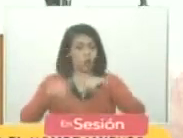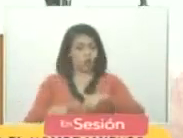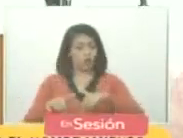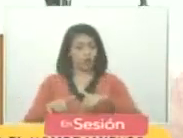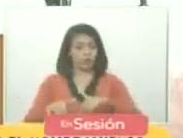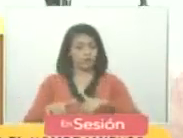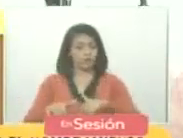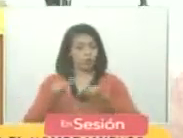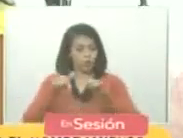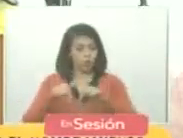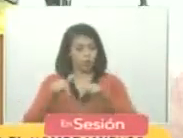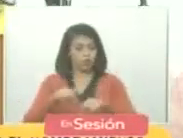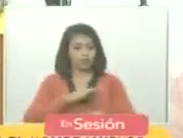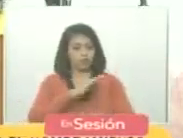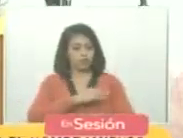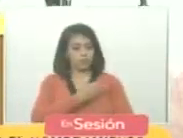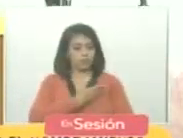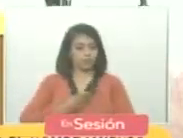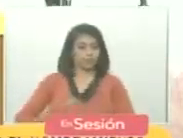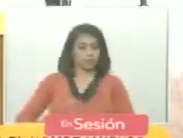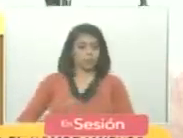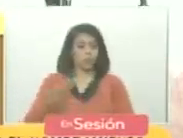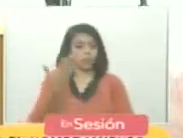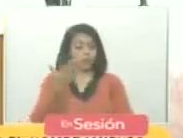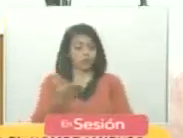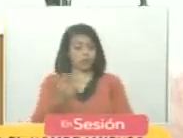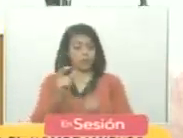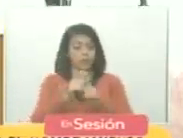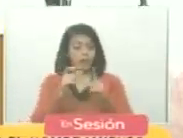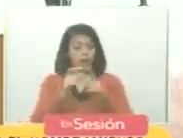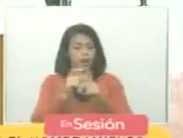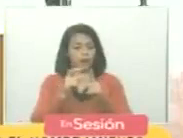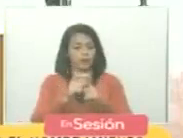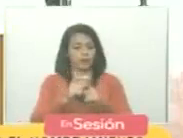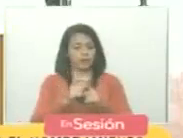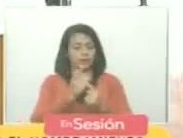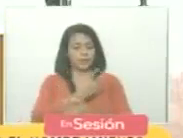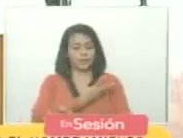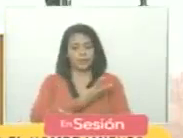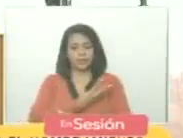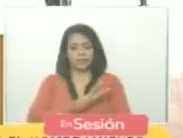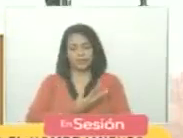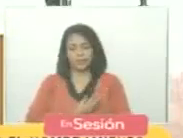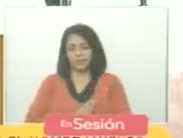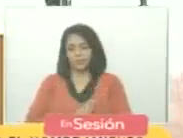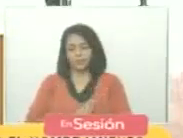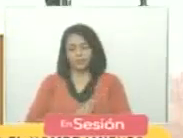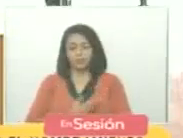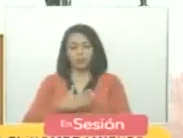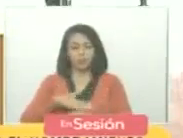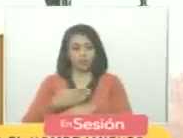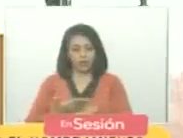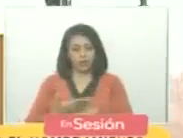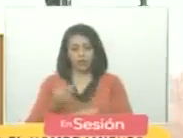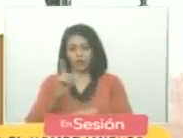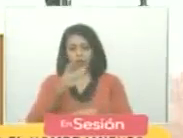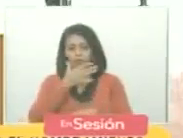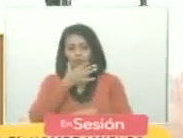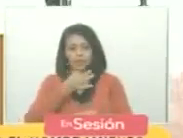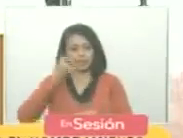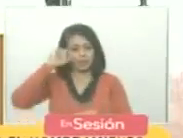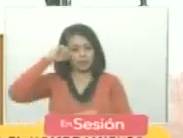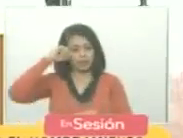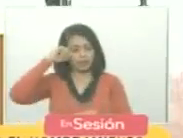hoy precisamente, señor presidente, usted tenía palabras de cierta tristeza, por supuesto, porque no es fácil